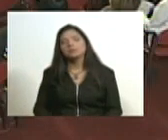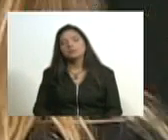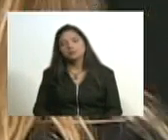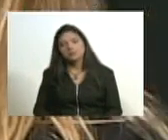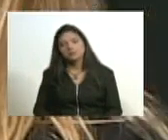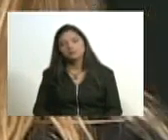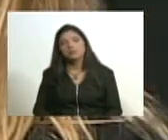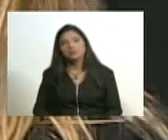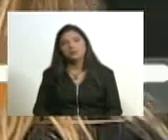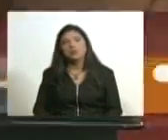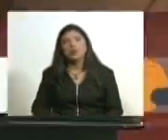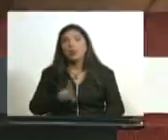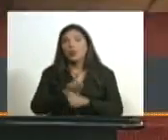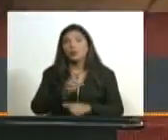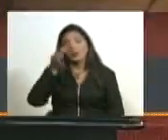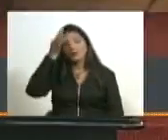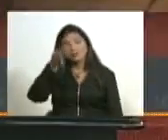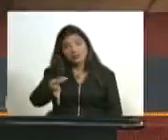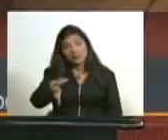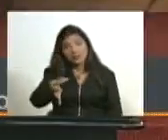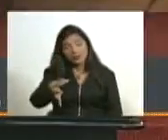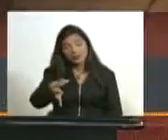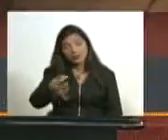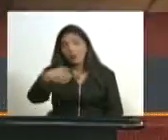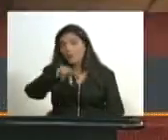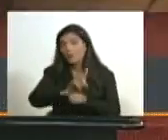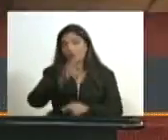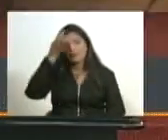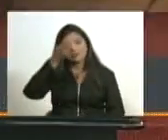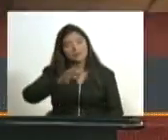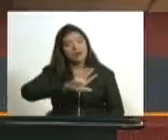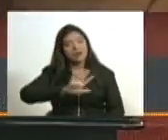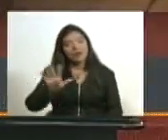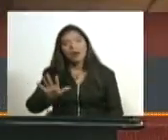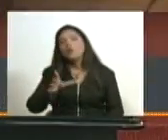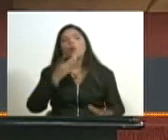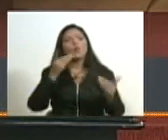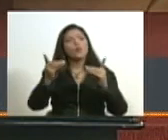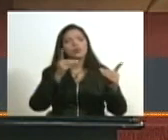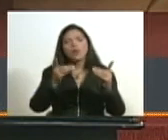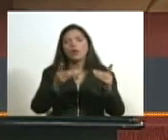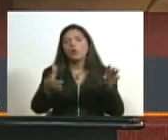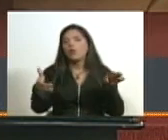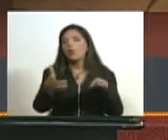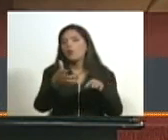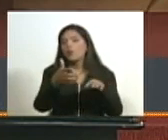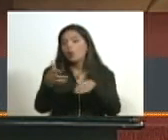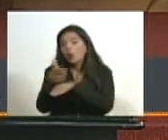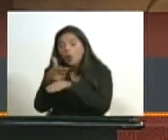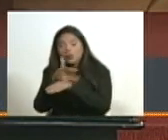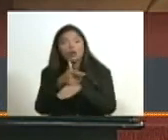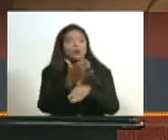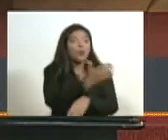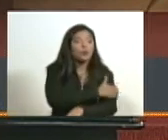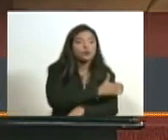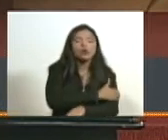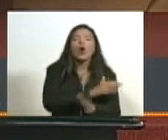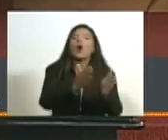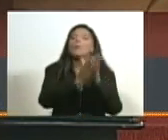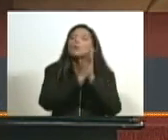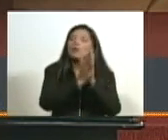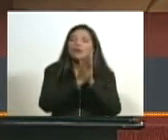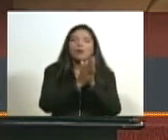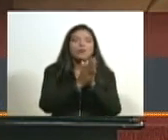Yo lo que le he exigido, como uno de los puntos centrales de un diálogo con la oposición, que desmovilicen los grupos